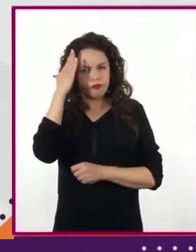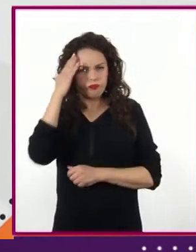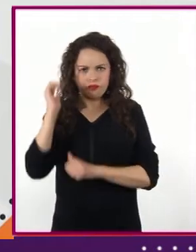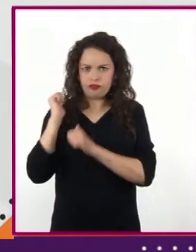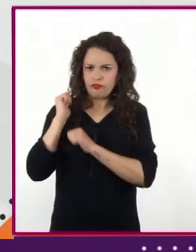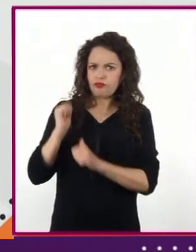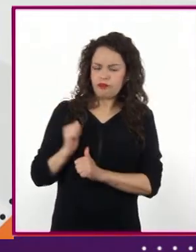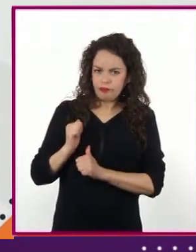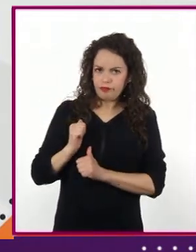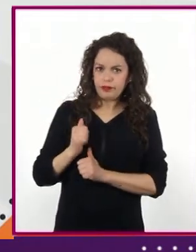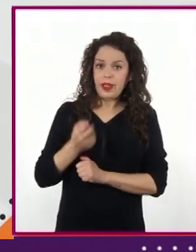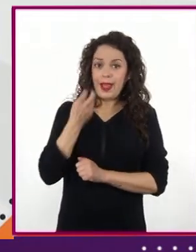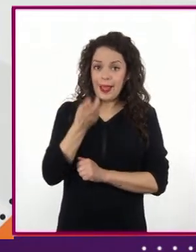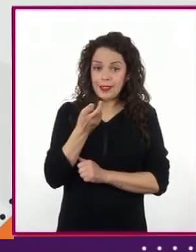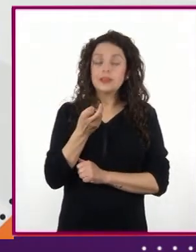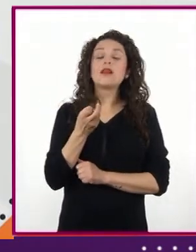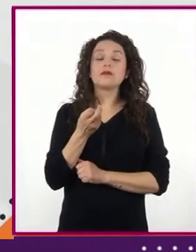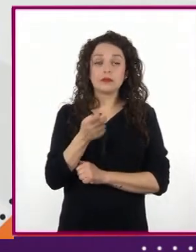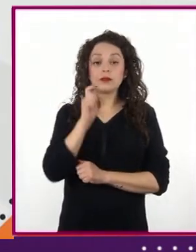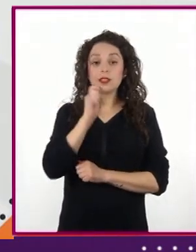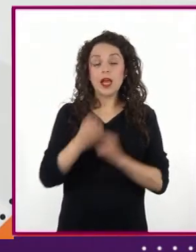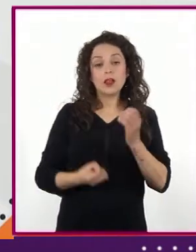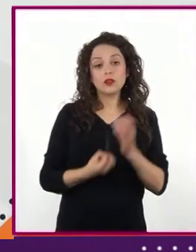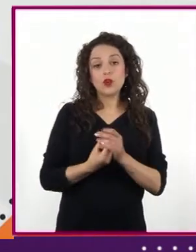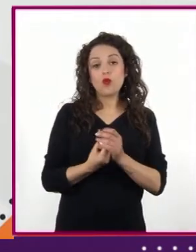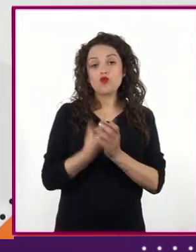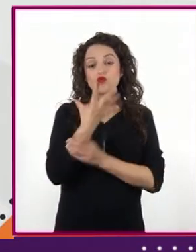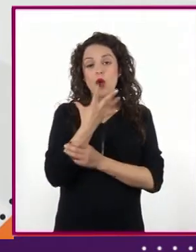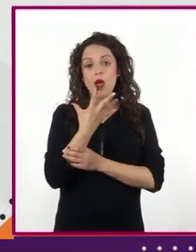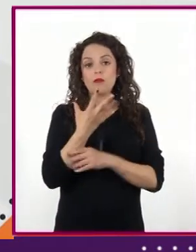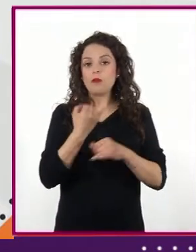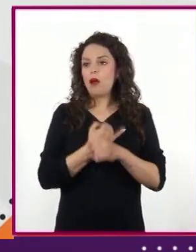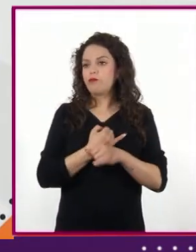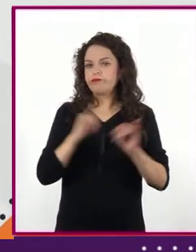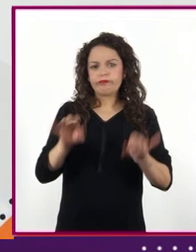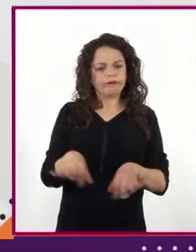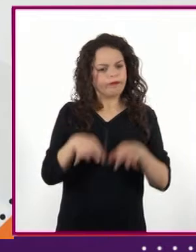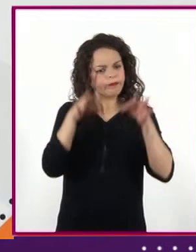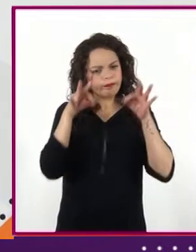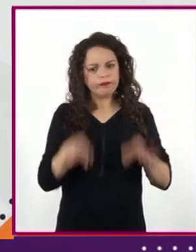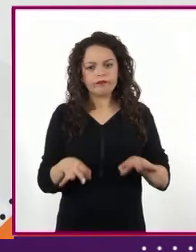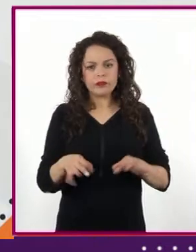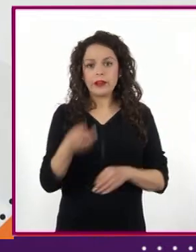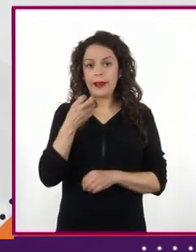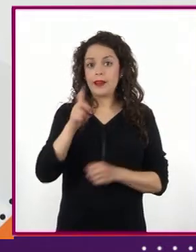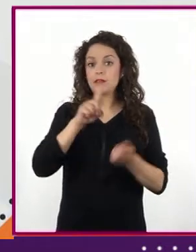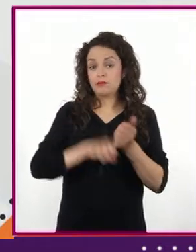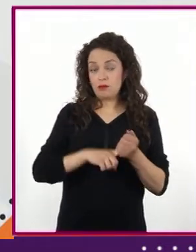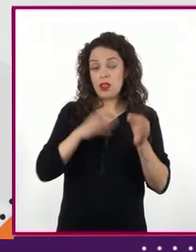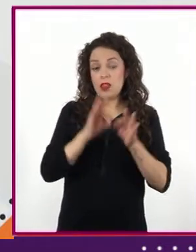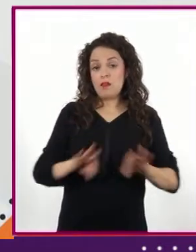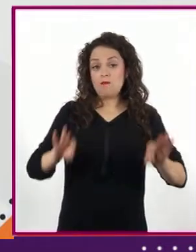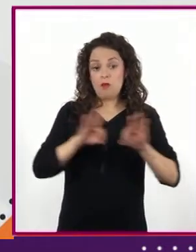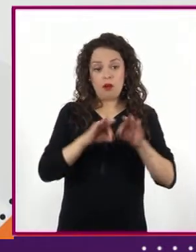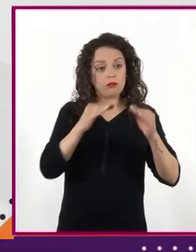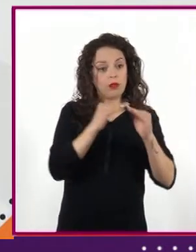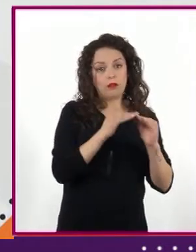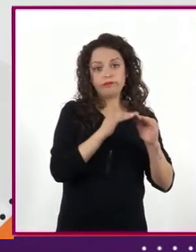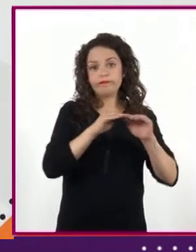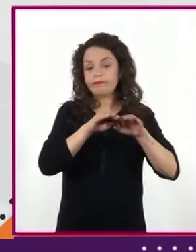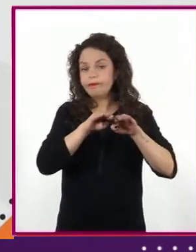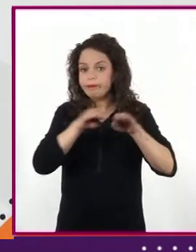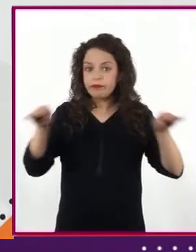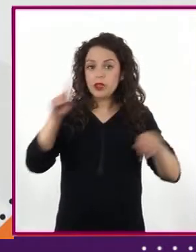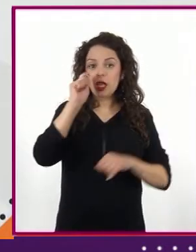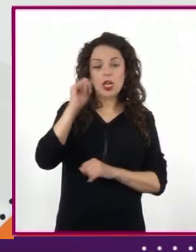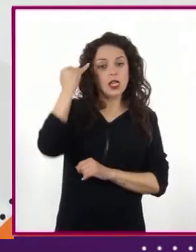es, aspiraba a la creación de repúblicas auténticas. Fue un gran sostenedor de la igualdad de los indígenas. Se apoyó